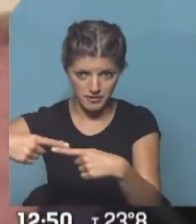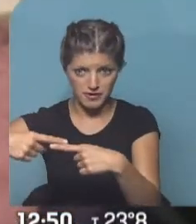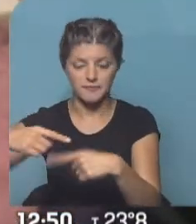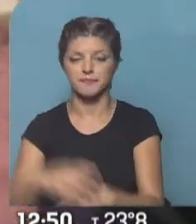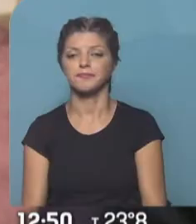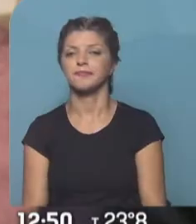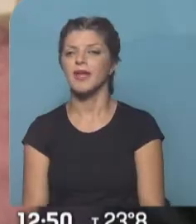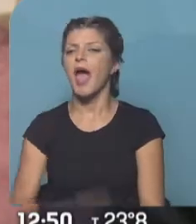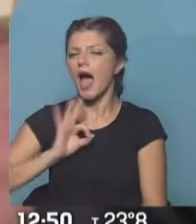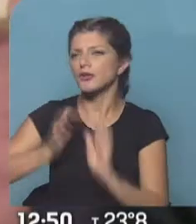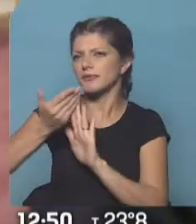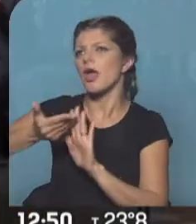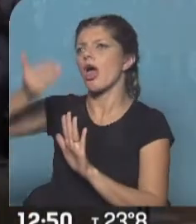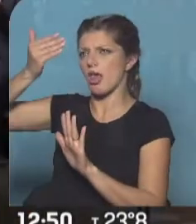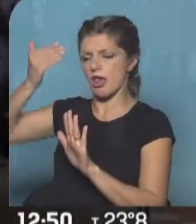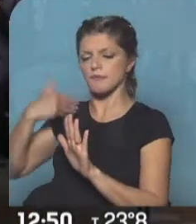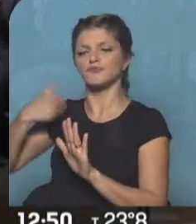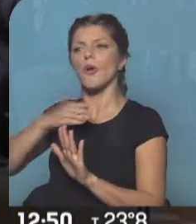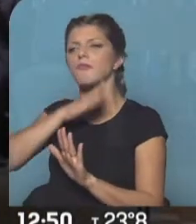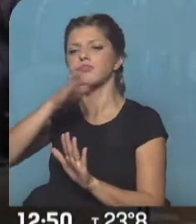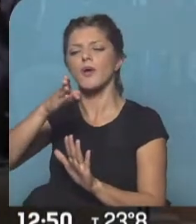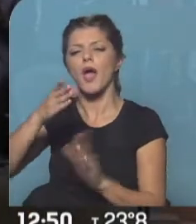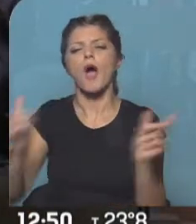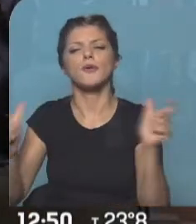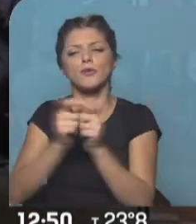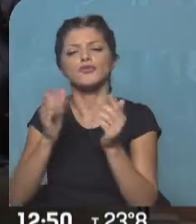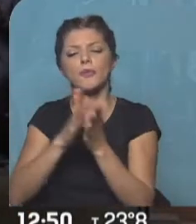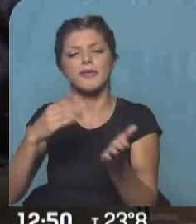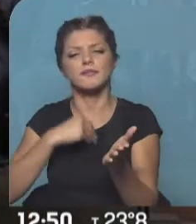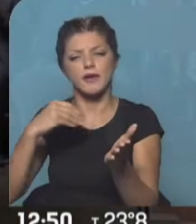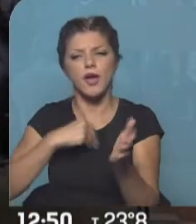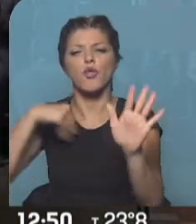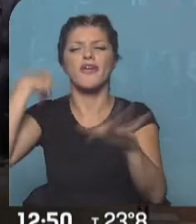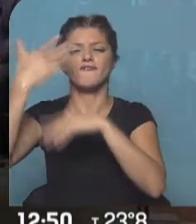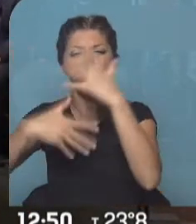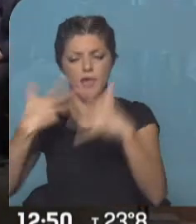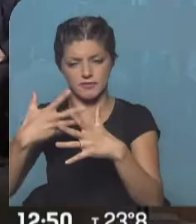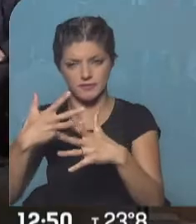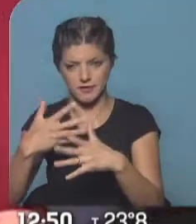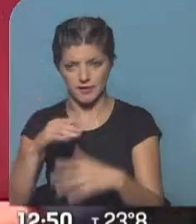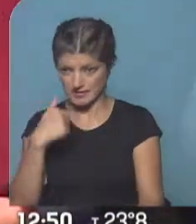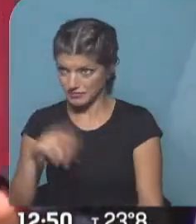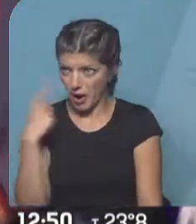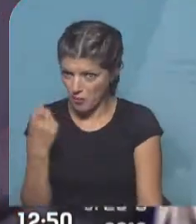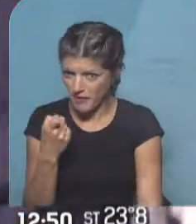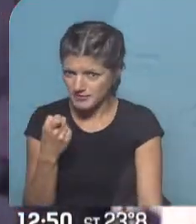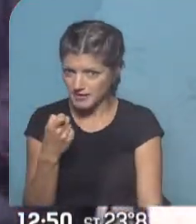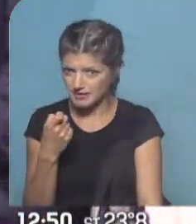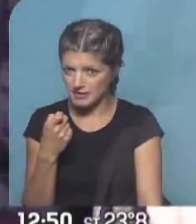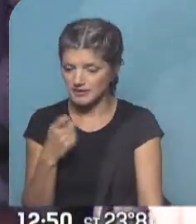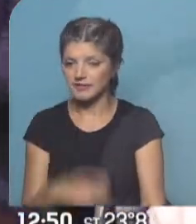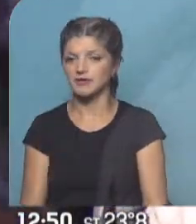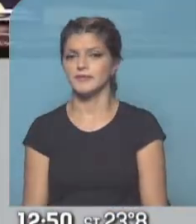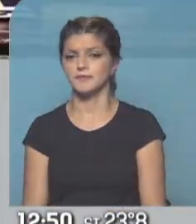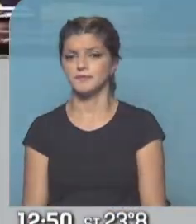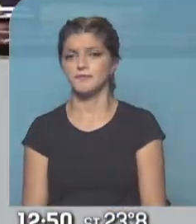el anteaño pasado en un encuentro sobre lo sagrado y la violencia y cómo. Y ahí ustedes van a ver fuerte presencia también